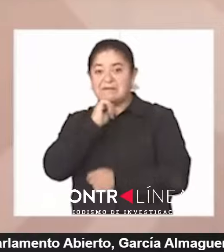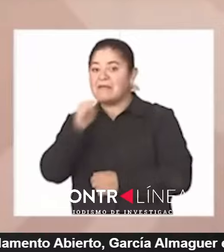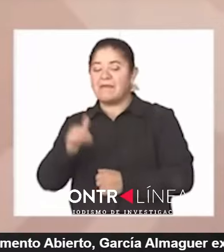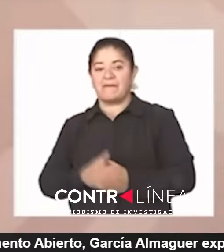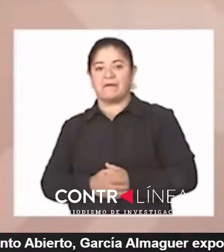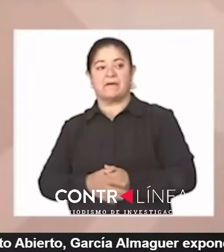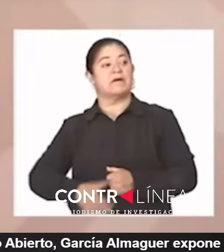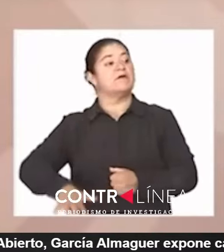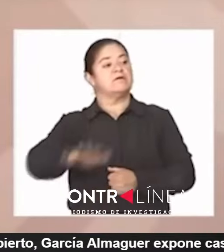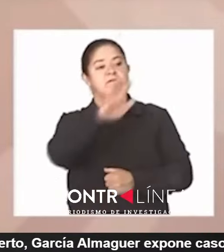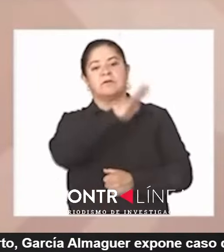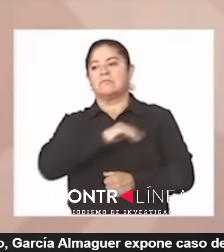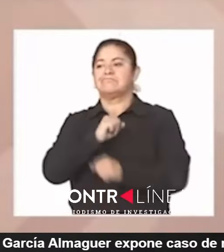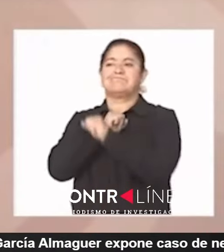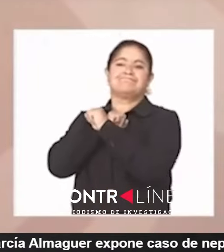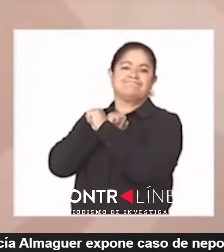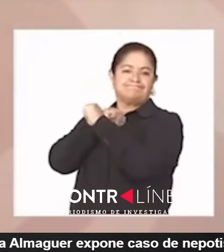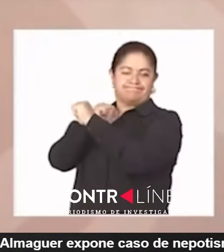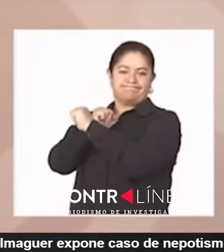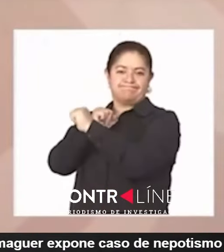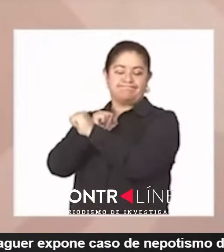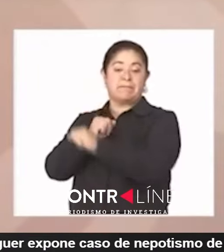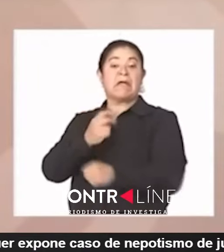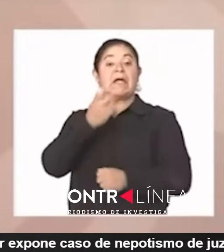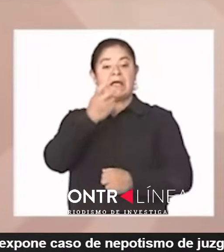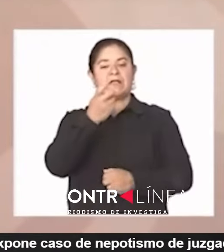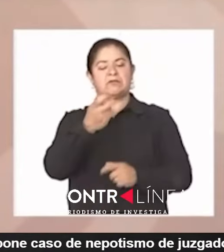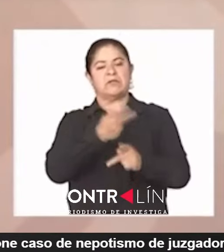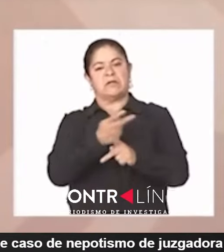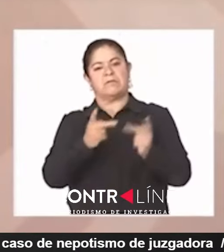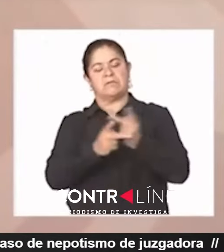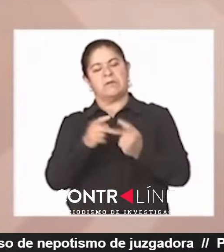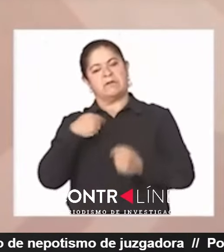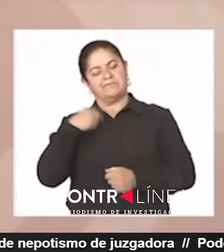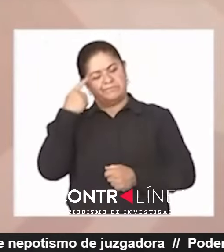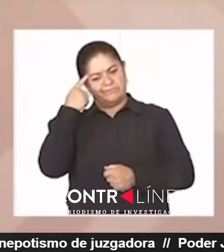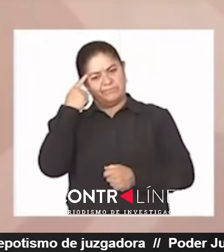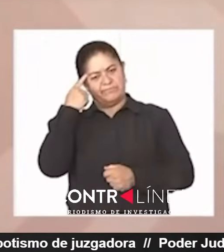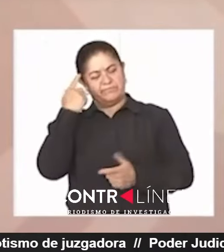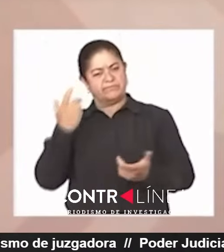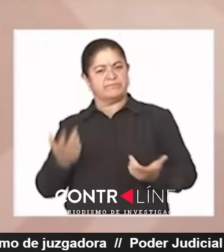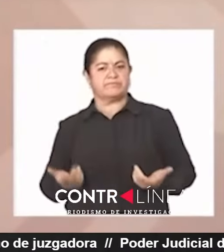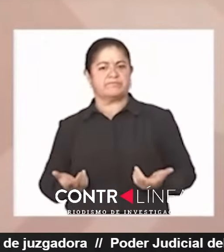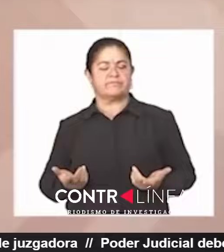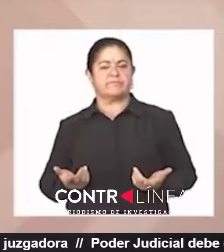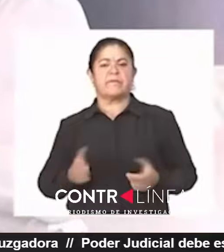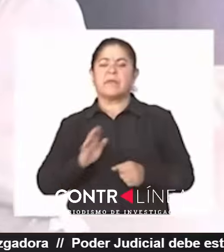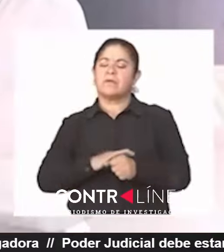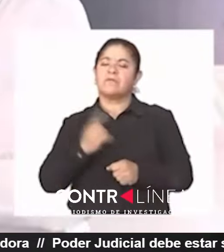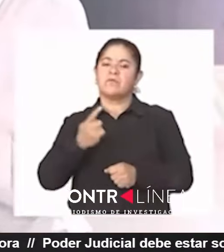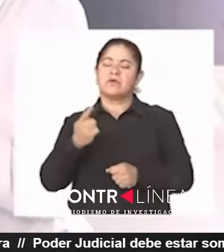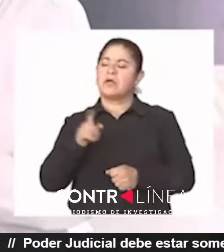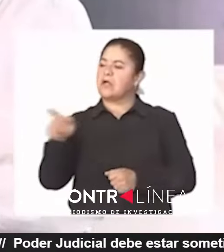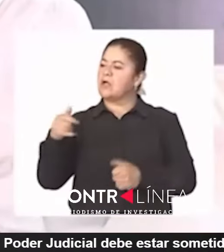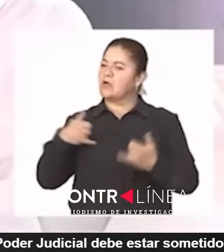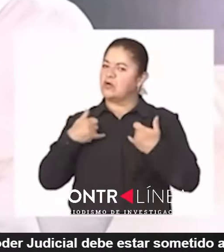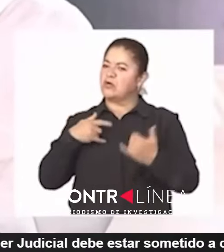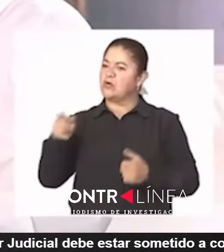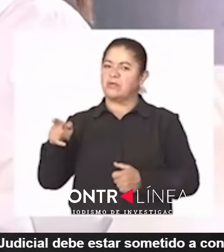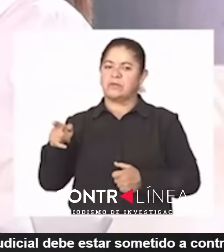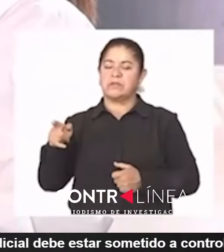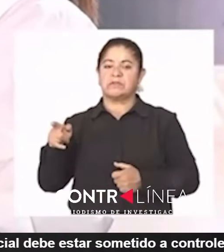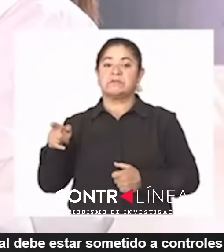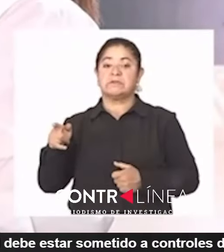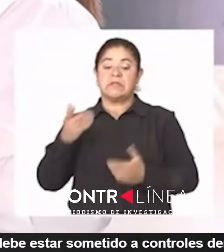sociedad. Y entonces en la preparatoria siempre me pregunté, ¿por qué los jóvenes no pueden estudiar si lo